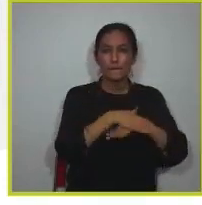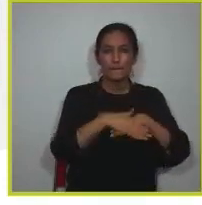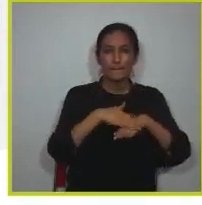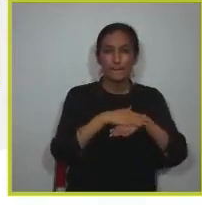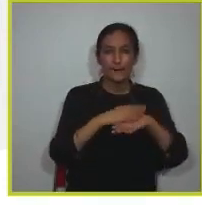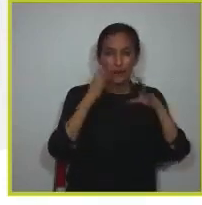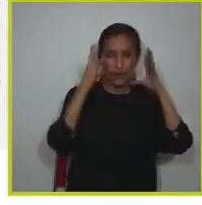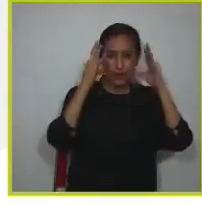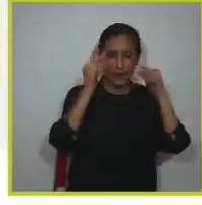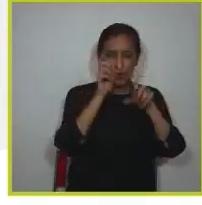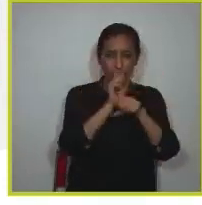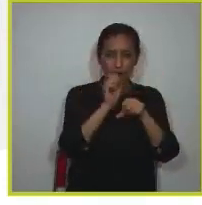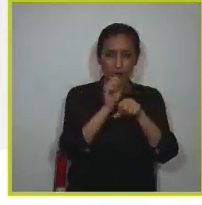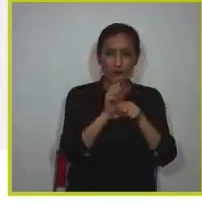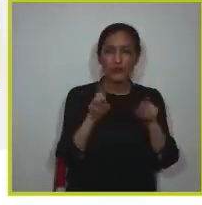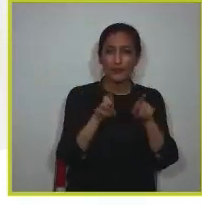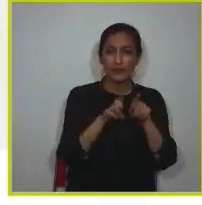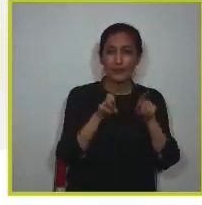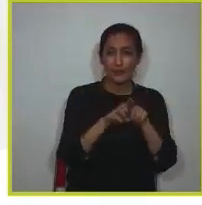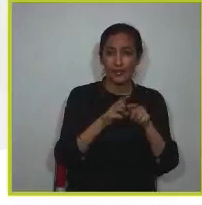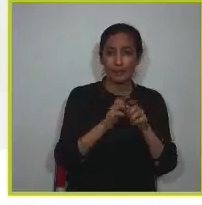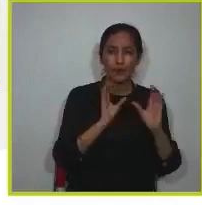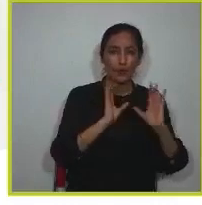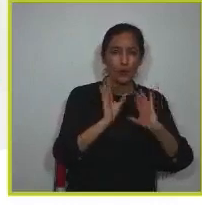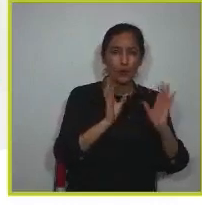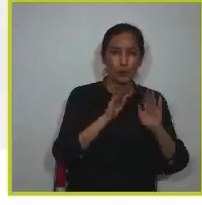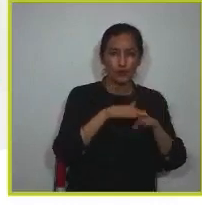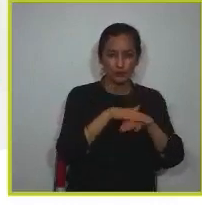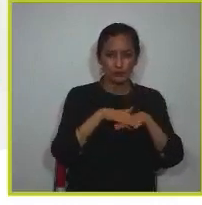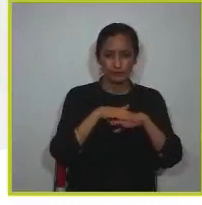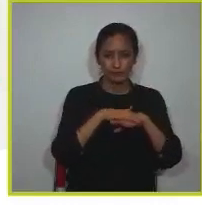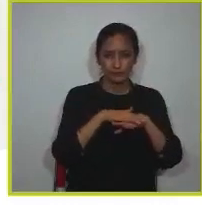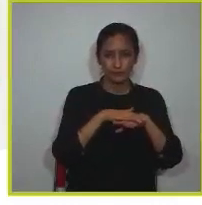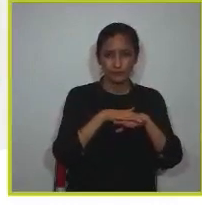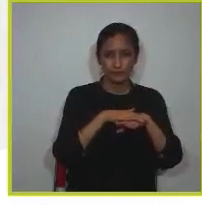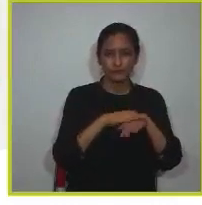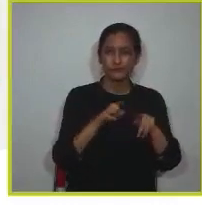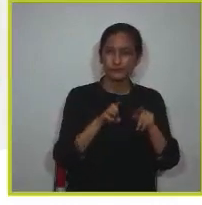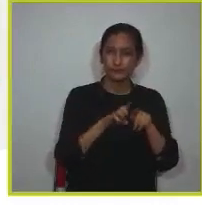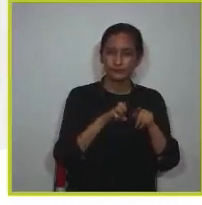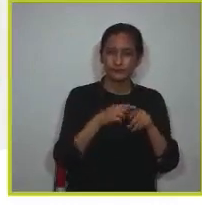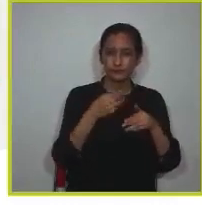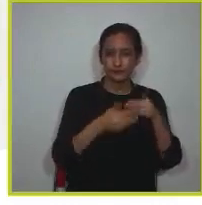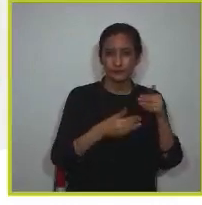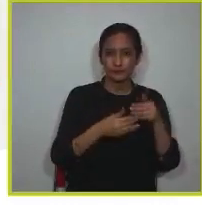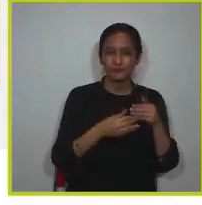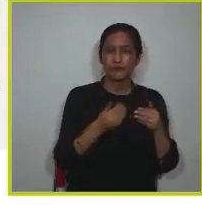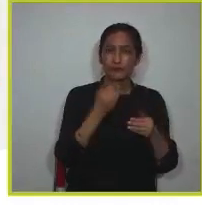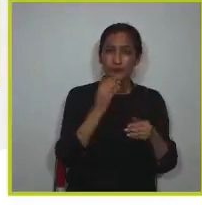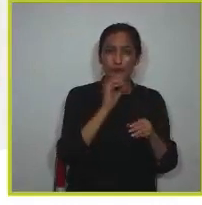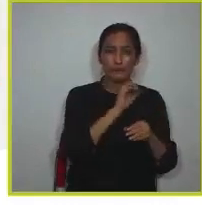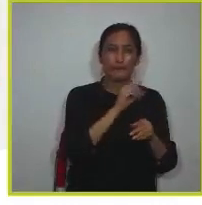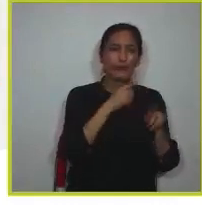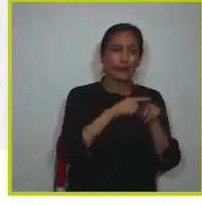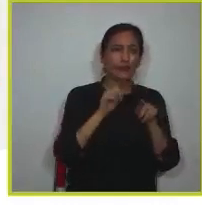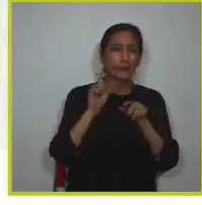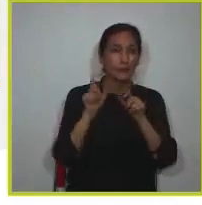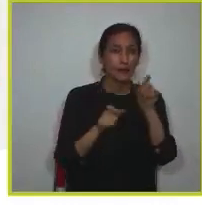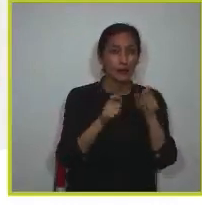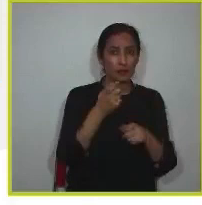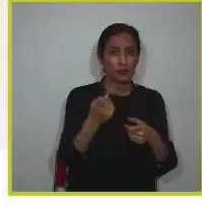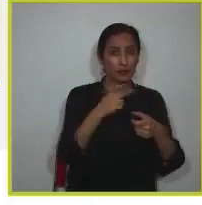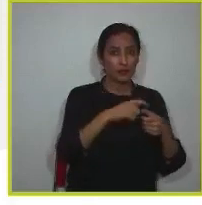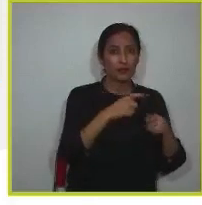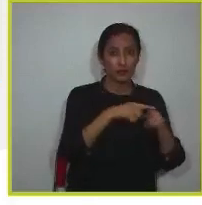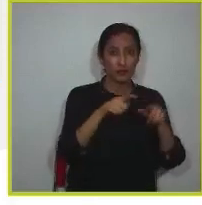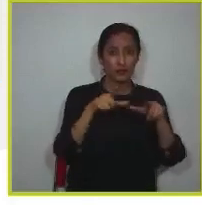capacitación y una estrategia comunicacional el proceso convocó a distintos actores de